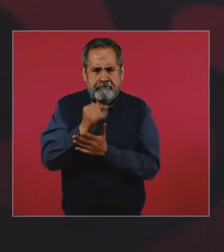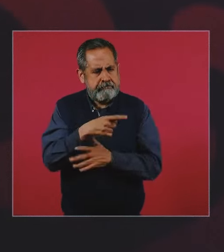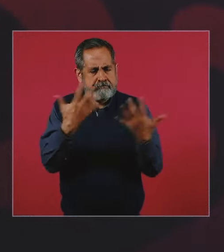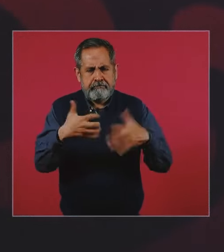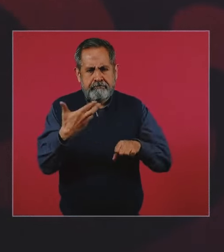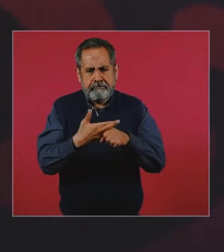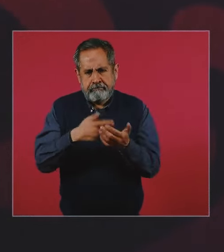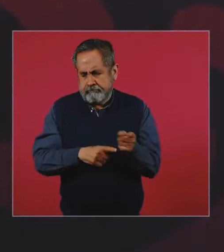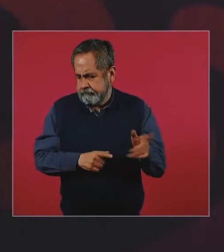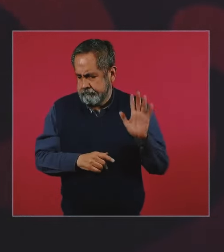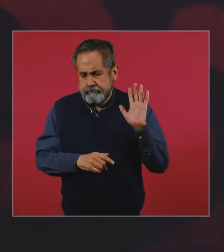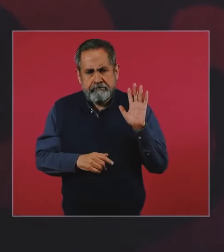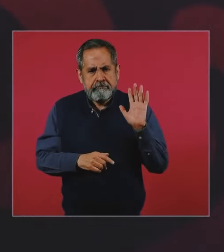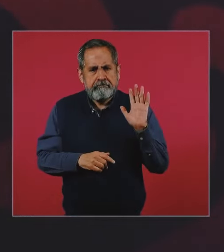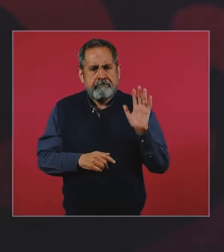empresa